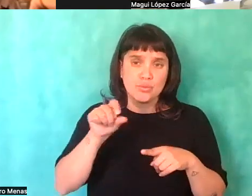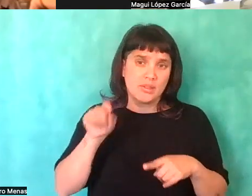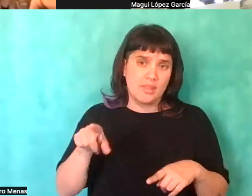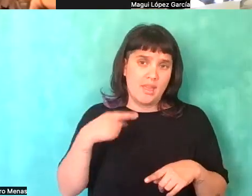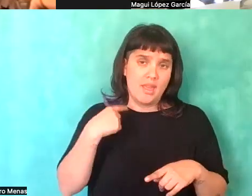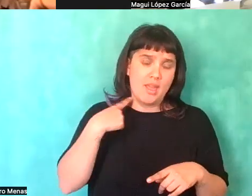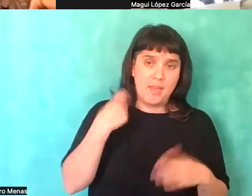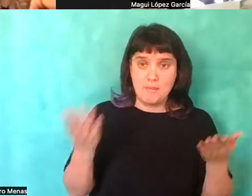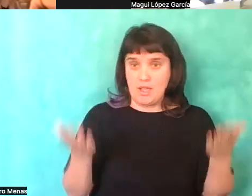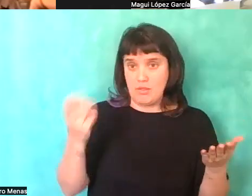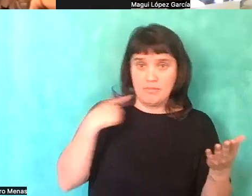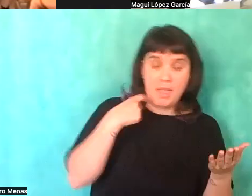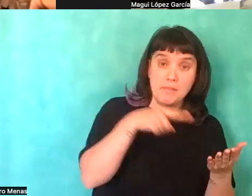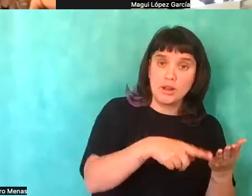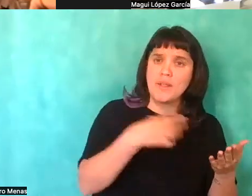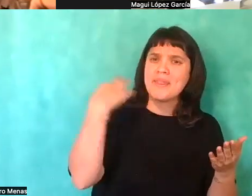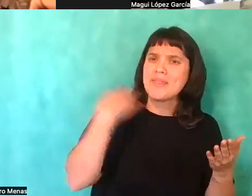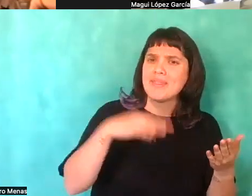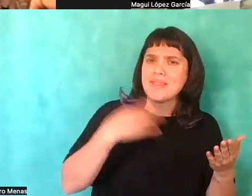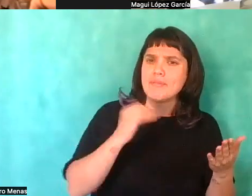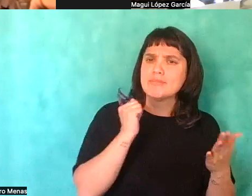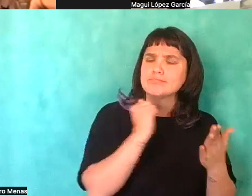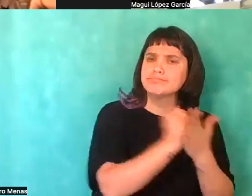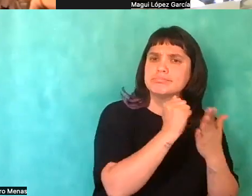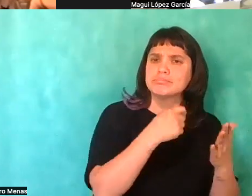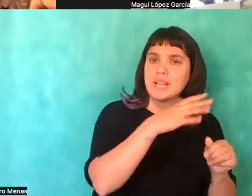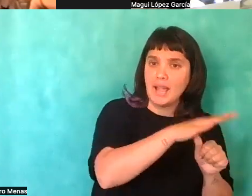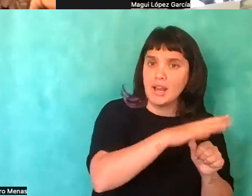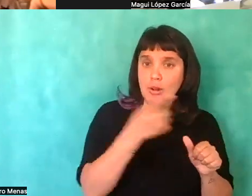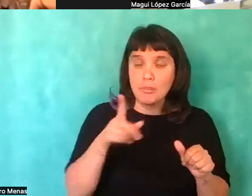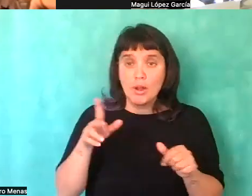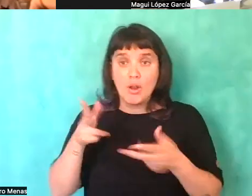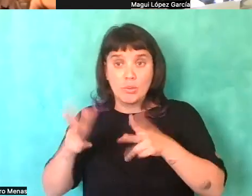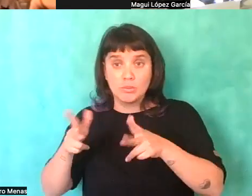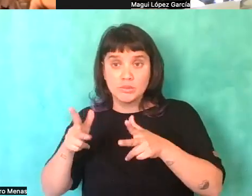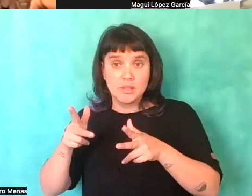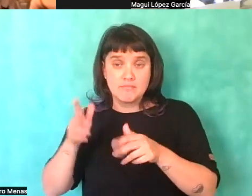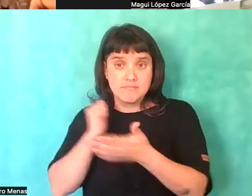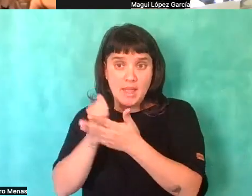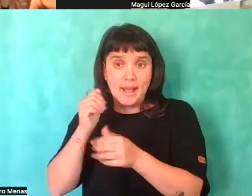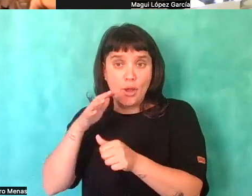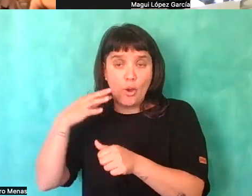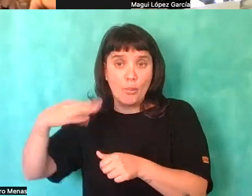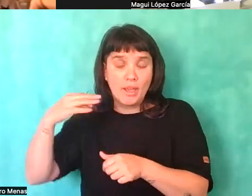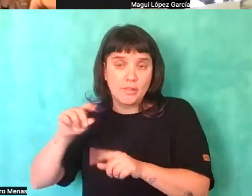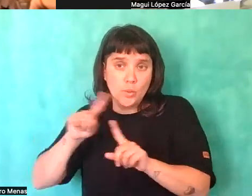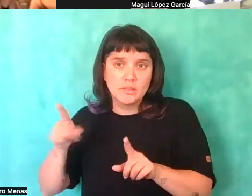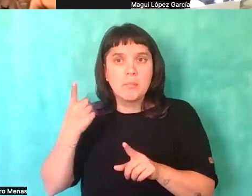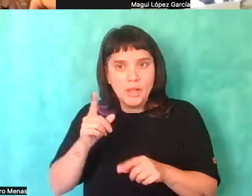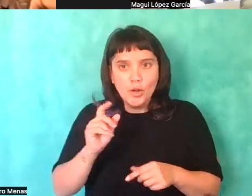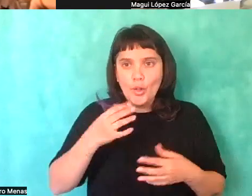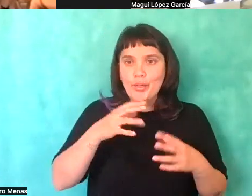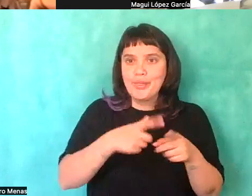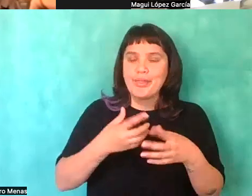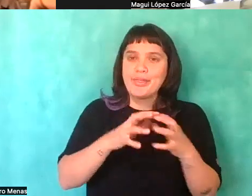el español tiene marca obligatoria de género, ¿sí? Pero en la lengua de señas no. ¿Sí? Entonces, ahora, lo cual no significa que no haya discusiones, hubo discusiones, pero